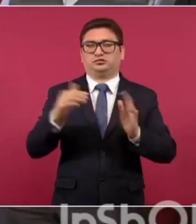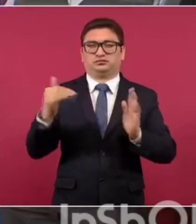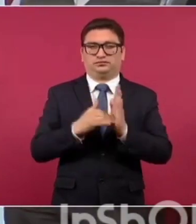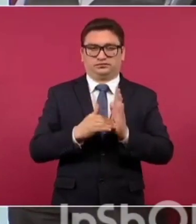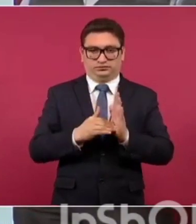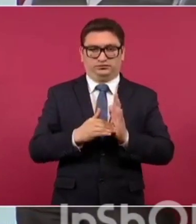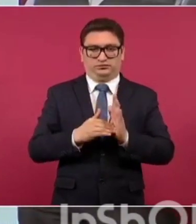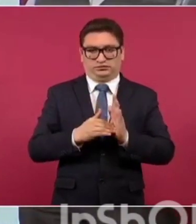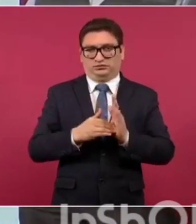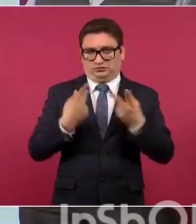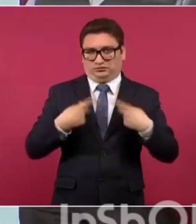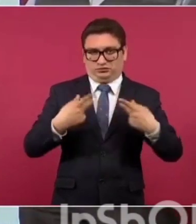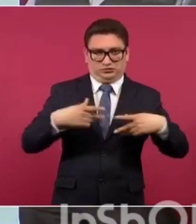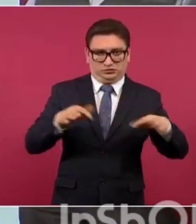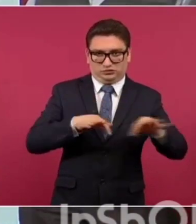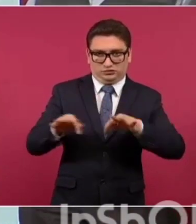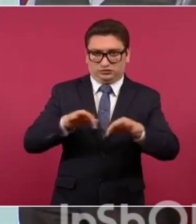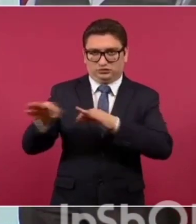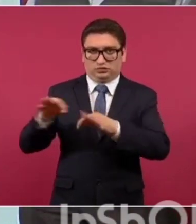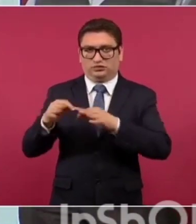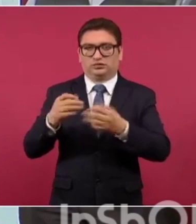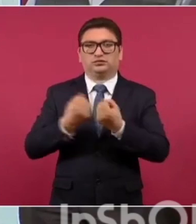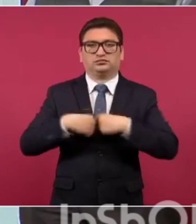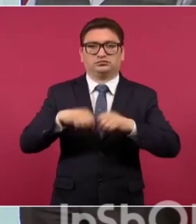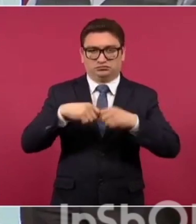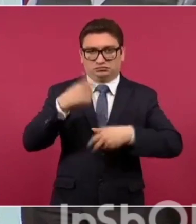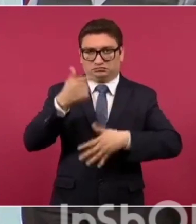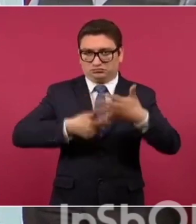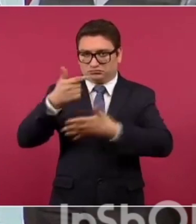21,700,000 trabajadores inscritos en el Seguro Social,